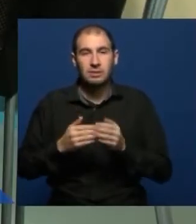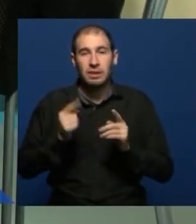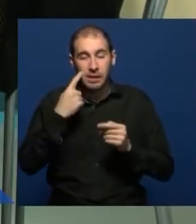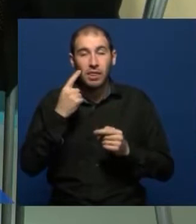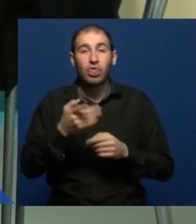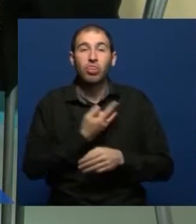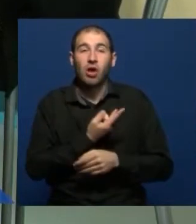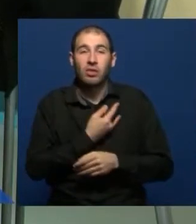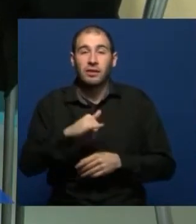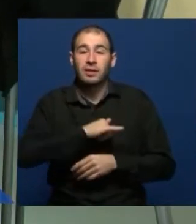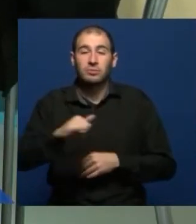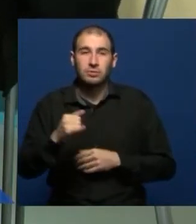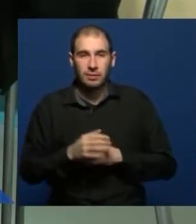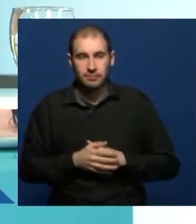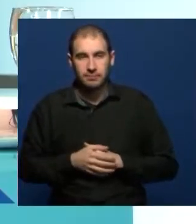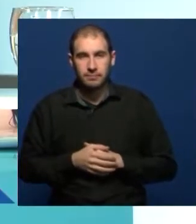se puede denunciar.